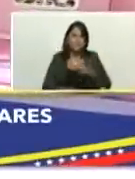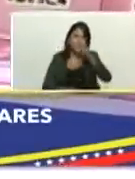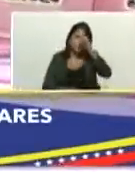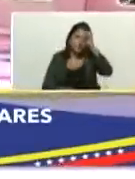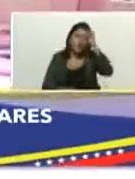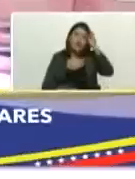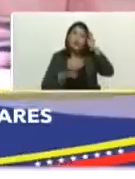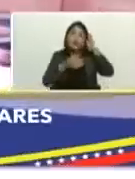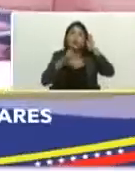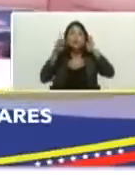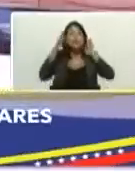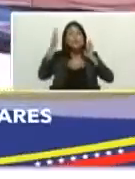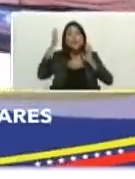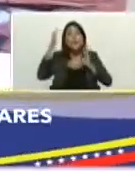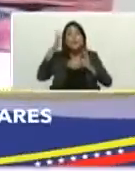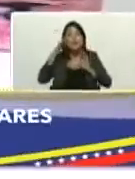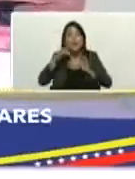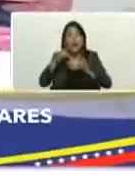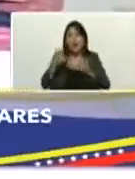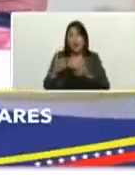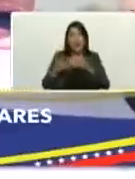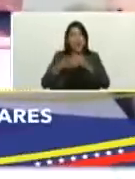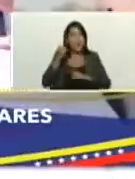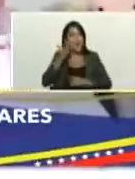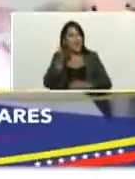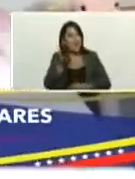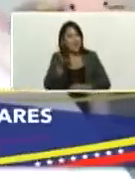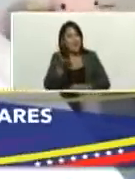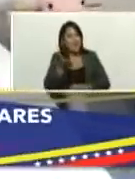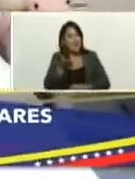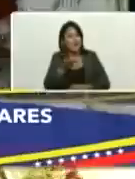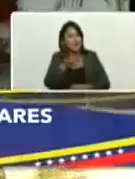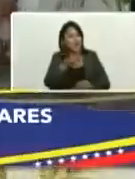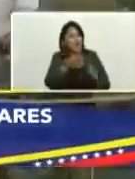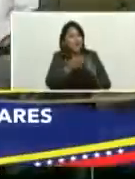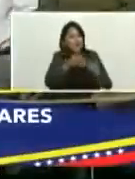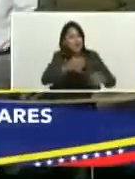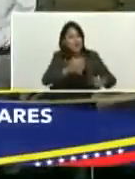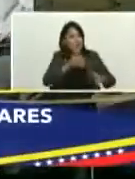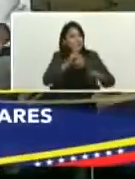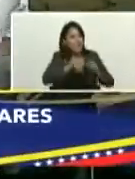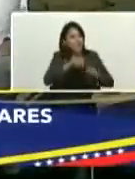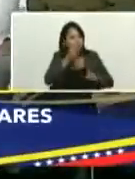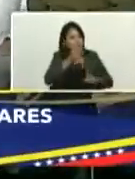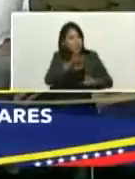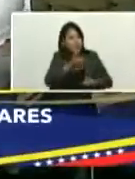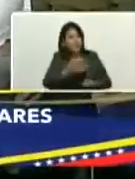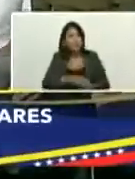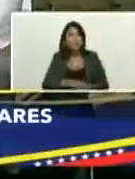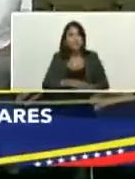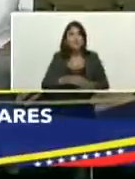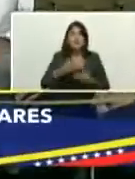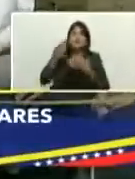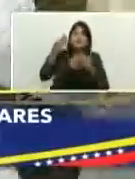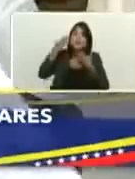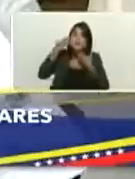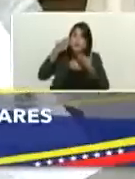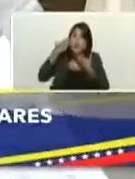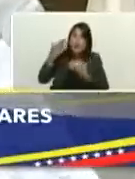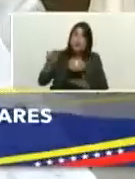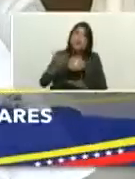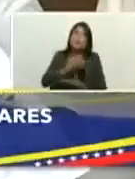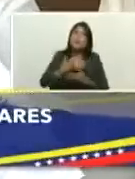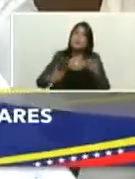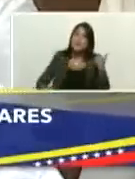realidad junto a tus hijos y a tu esposa. Un saludo, presidente. Un saludo revolucionario y combativo. Hoy